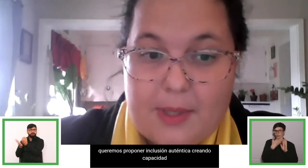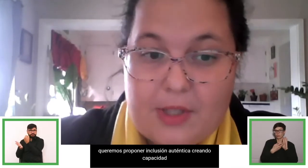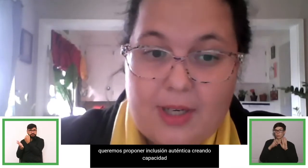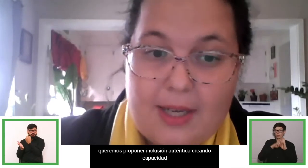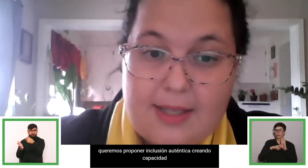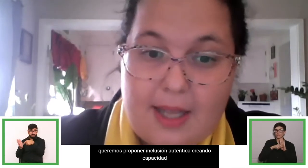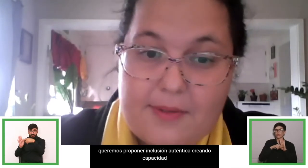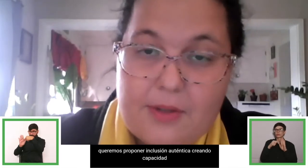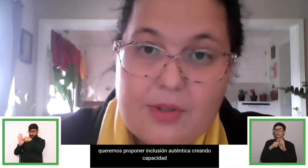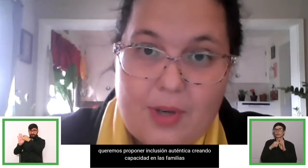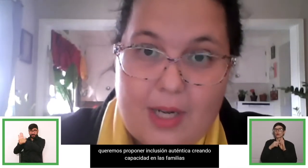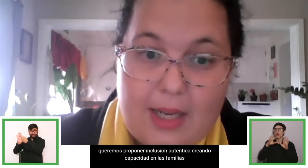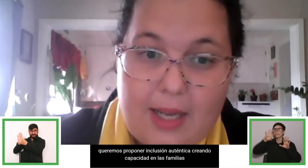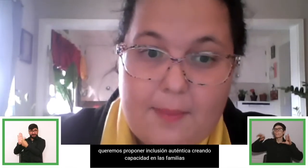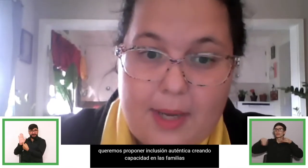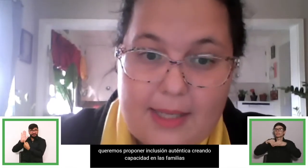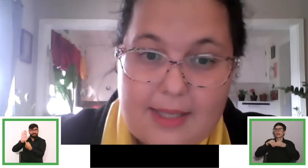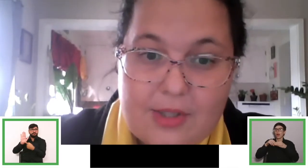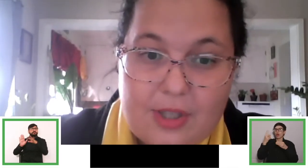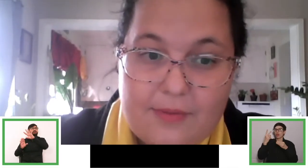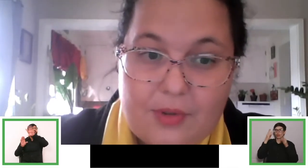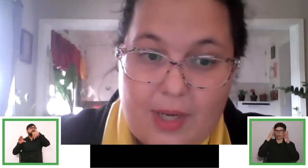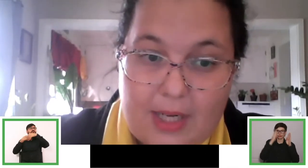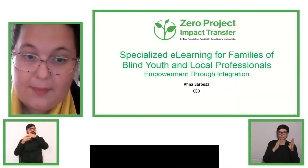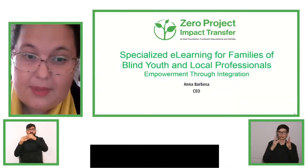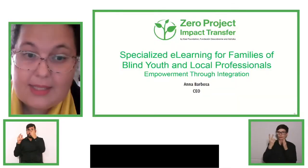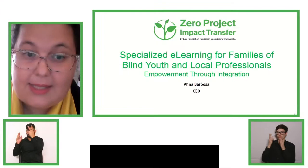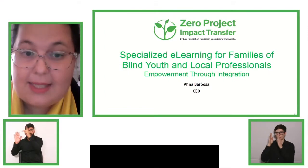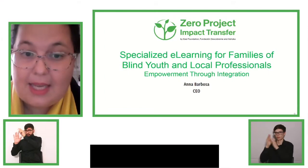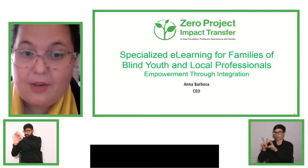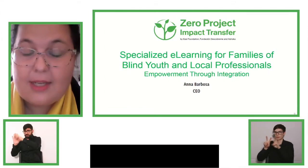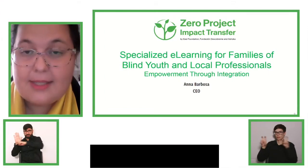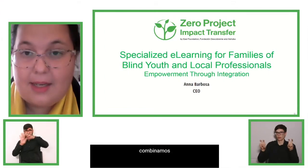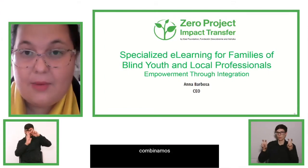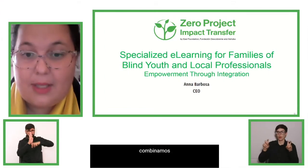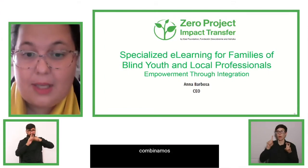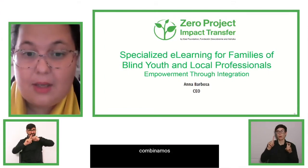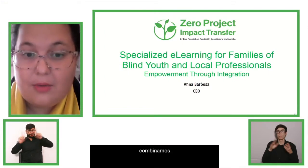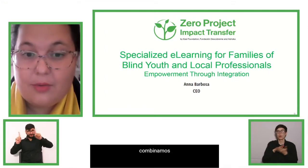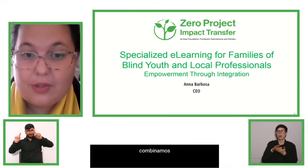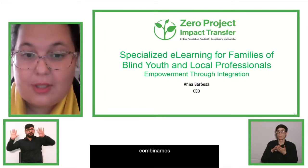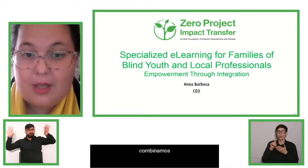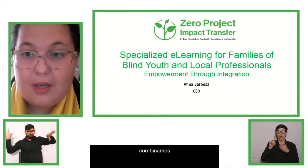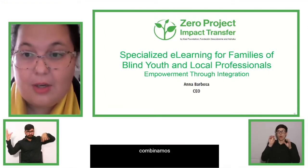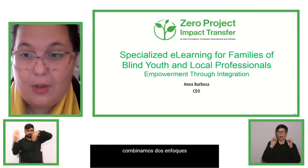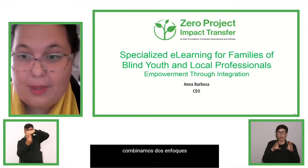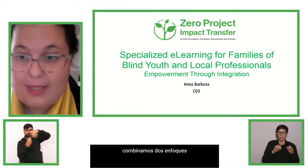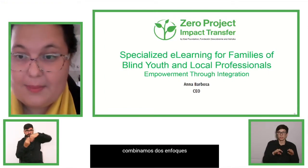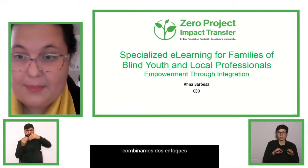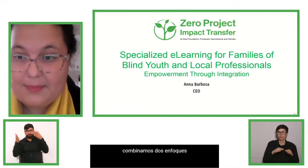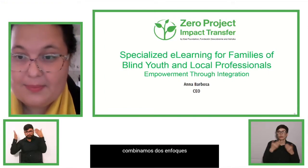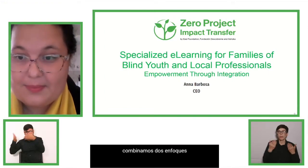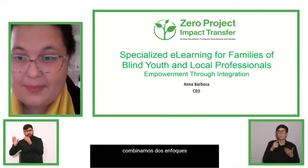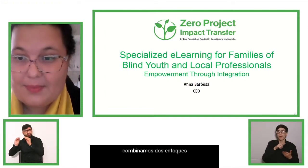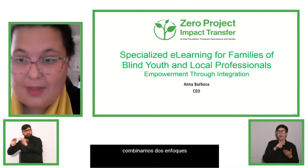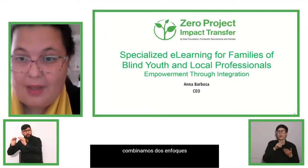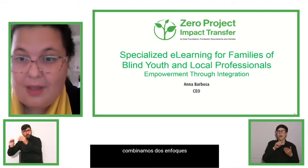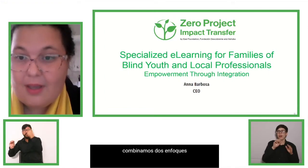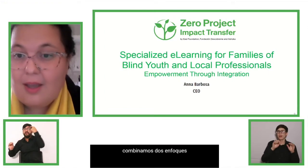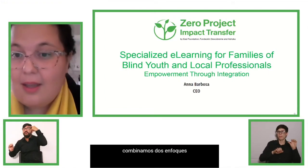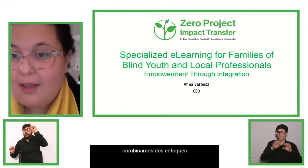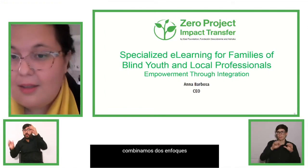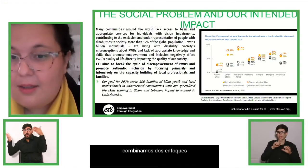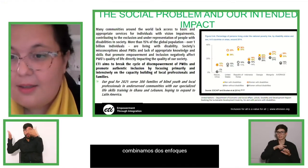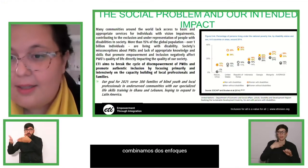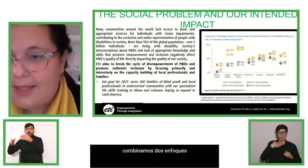enfoques. Combinamos una capacitación de destrezas para la vida para acelerar